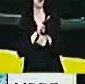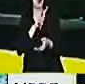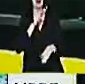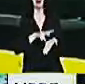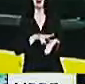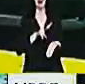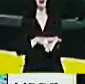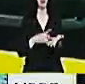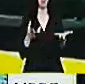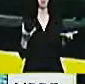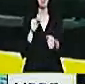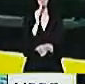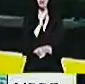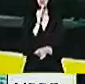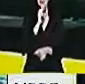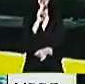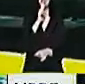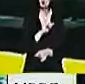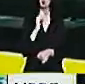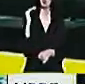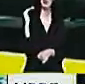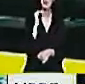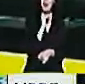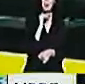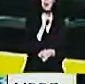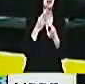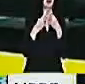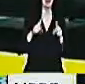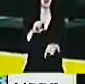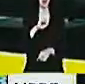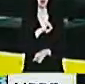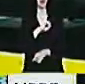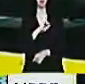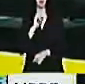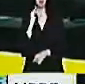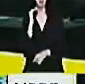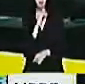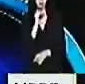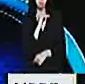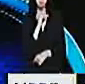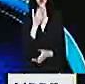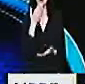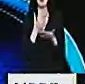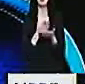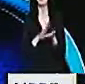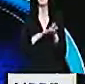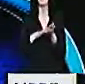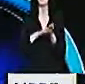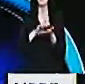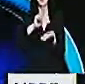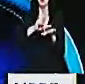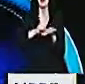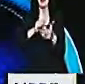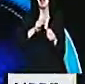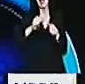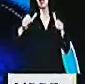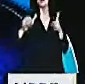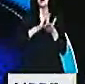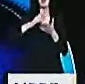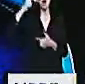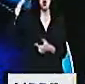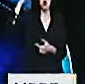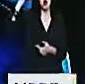los mecanismos, con esa respuesta rápida e inmediata que ocurre en las grandes ciudades. Entonces, cuando estamos en zonas extremas, como por ejemplo Coyhaique, donde